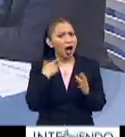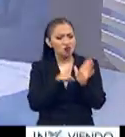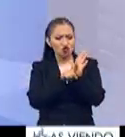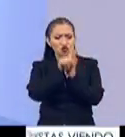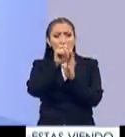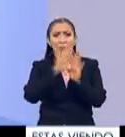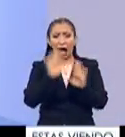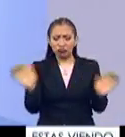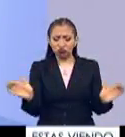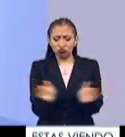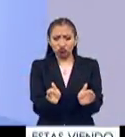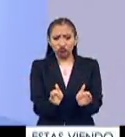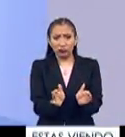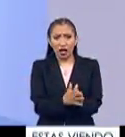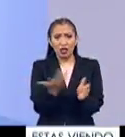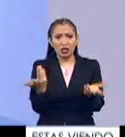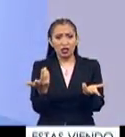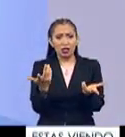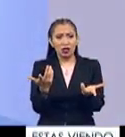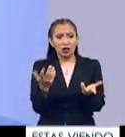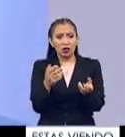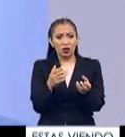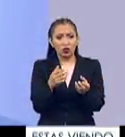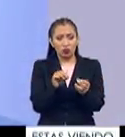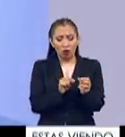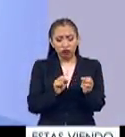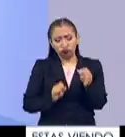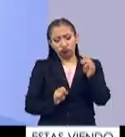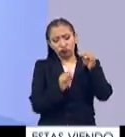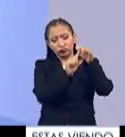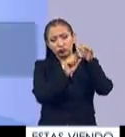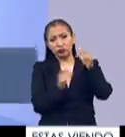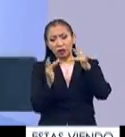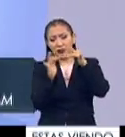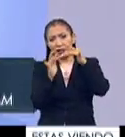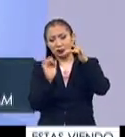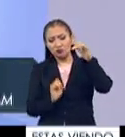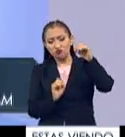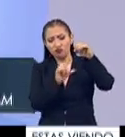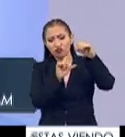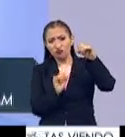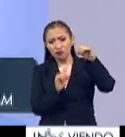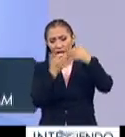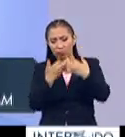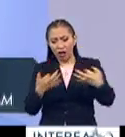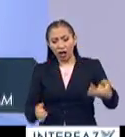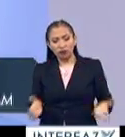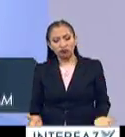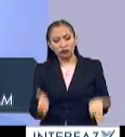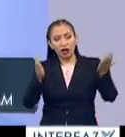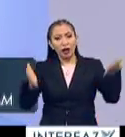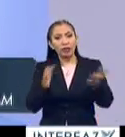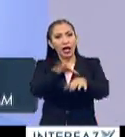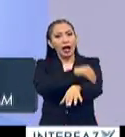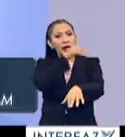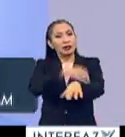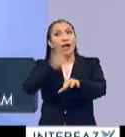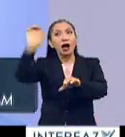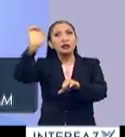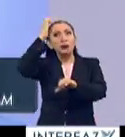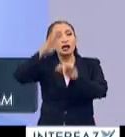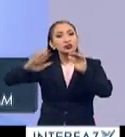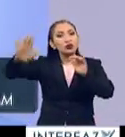son mucho más pequeños y con microondas, les van mandando microondas desde la Tierra, y eso permite abastecerlos de energía en el